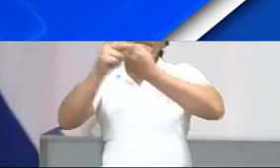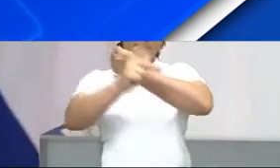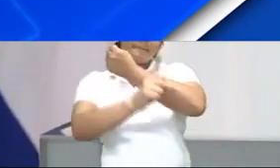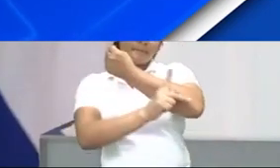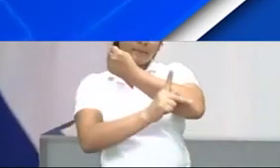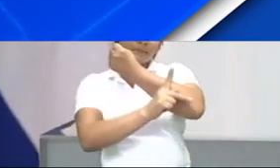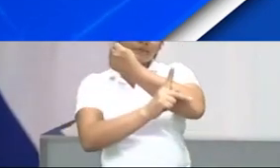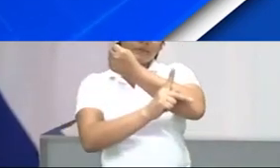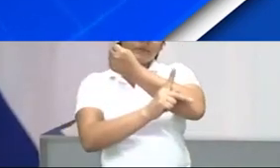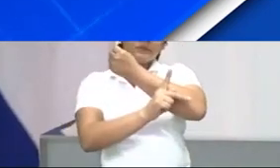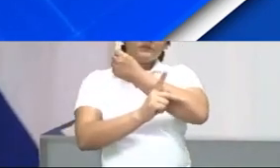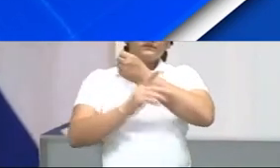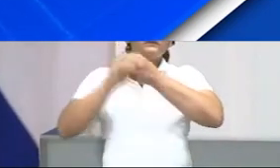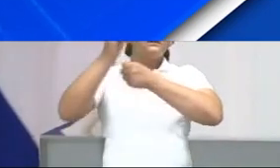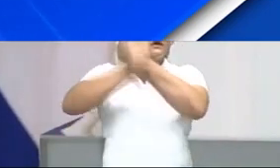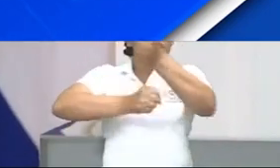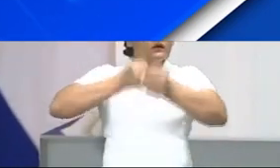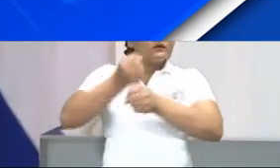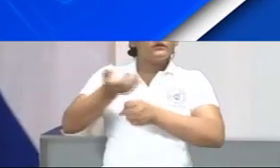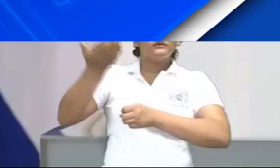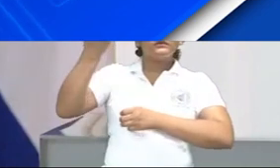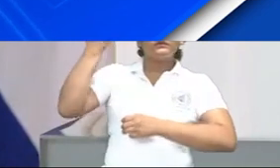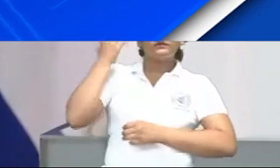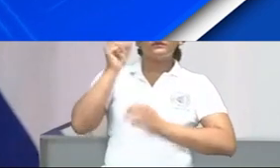el 2017